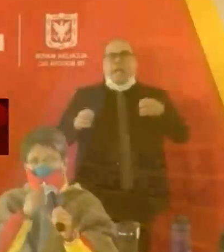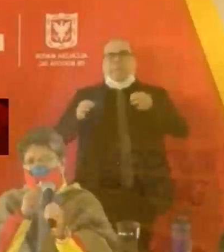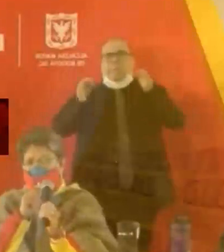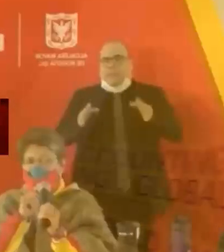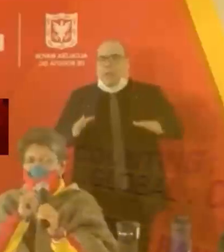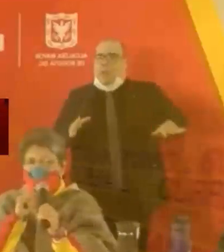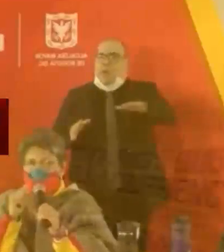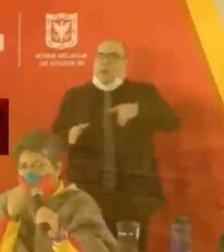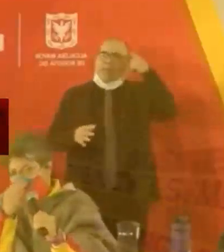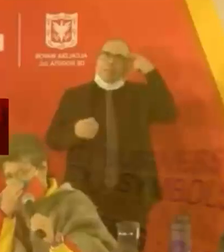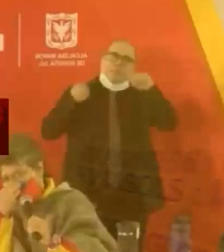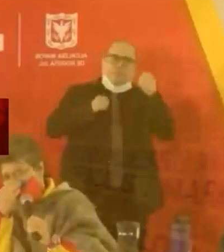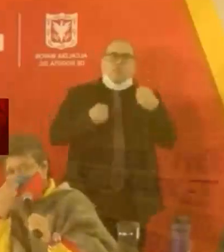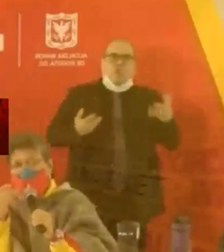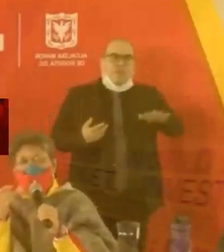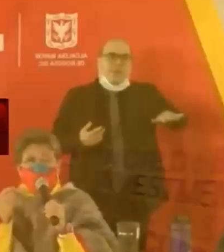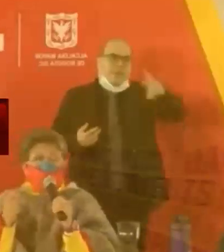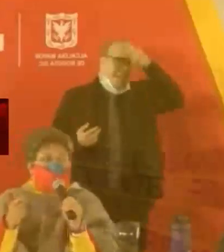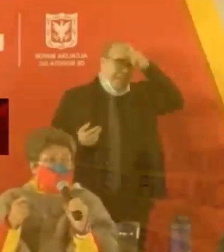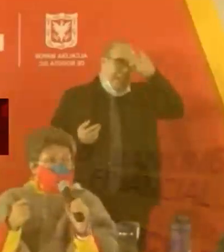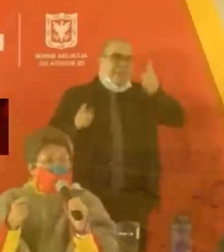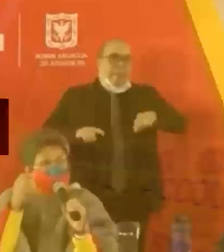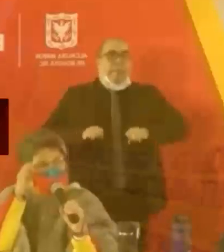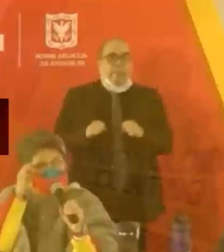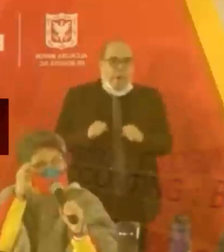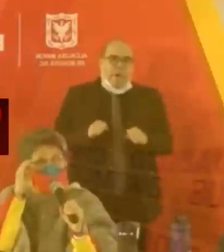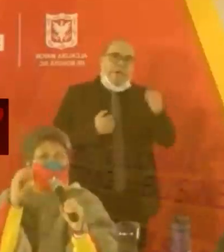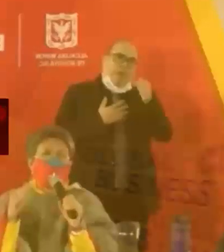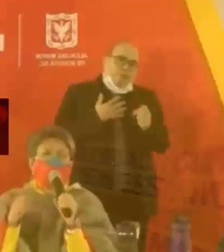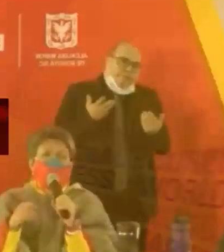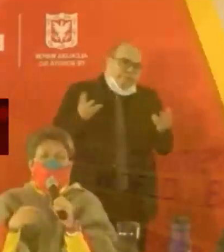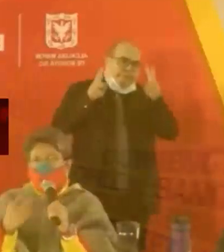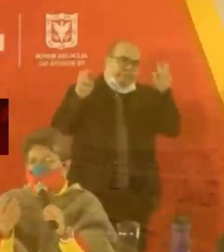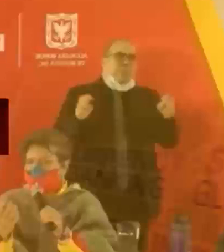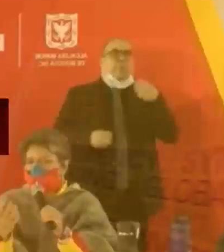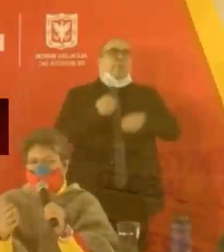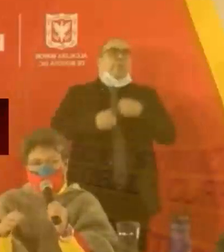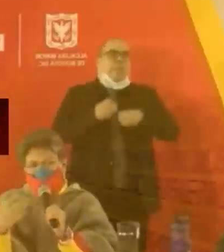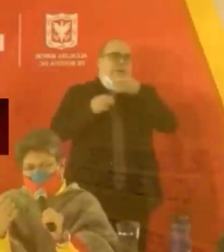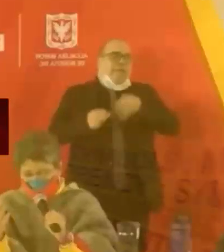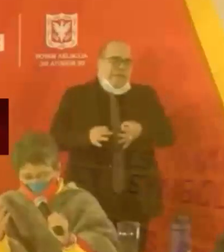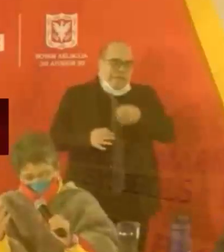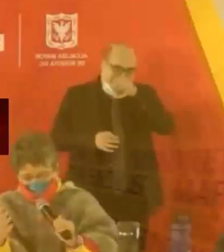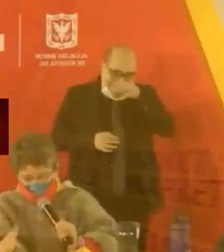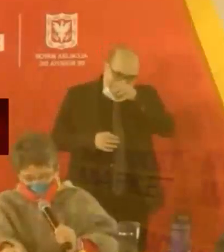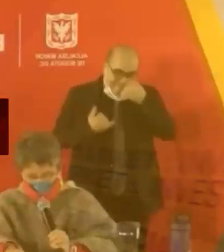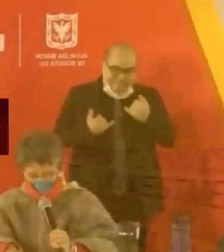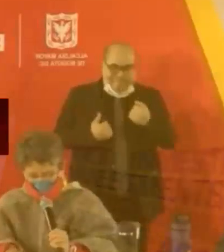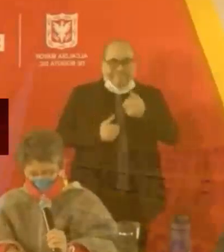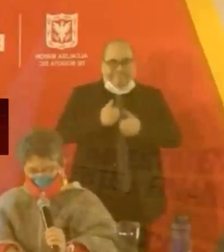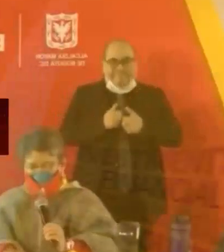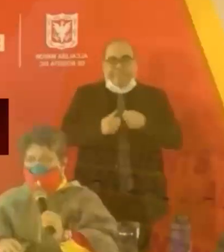atención que un grupo pueda reaccionar de esta manera, pues simplemente sí, será un saludo a la bandera, pero será porque no lo toma en cuenta la persona que en este caso está